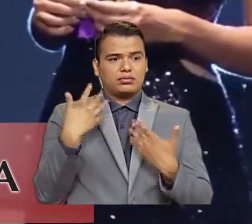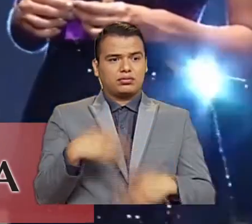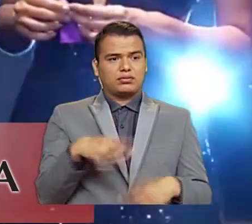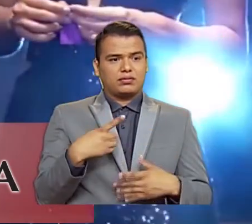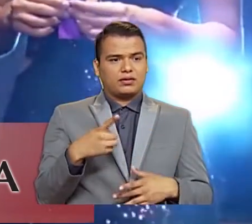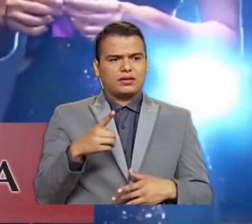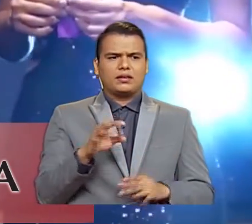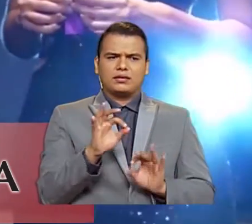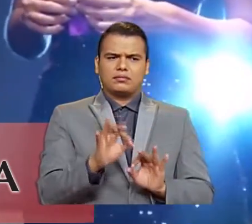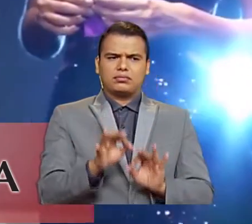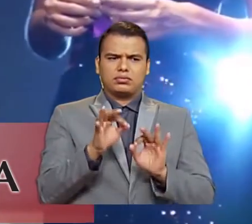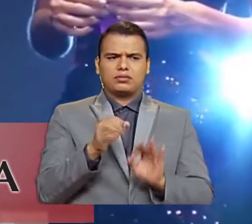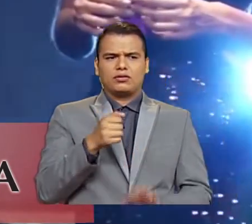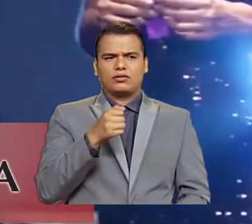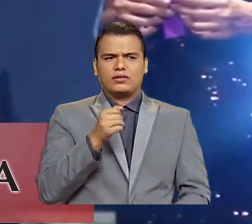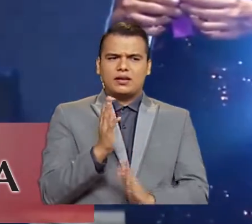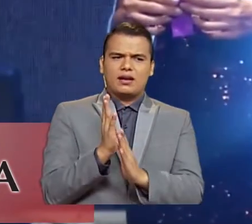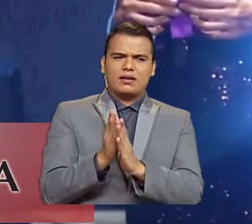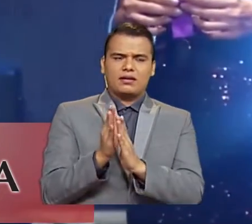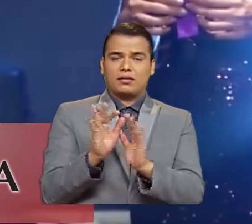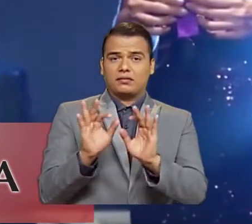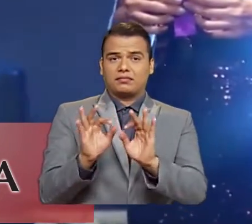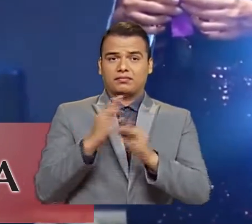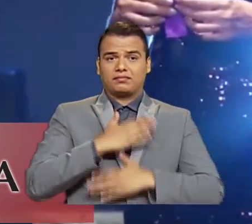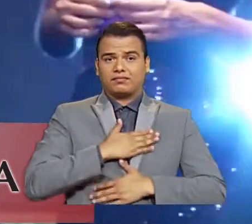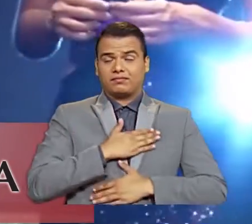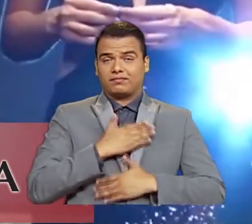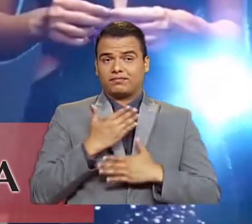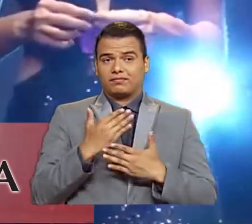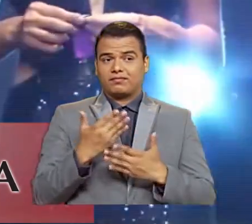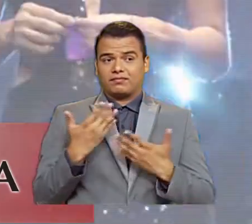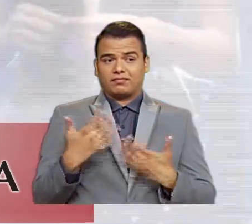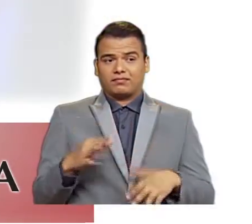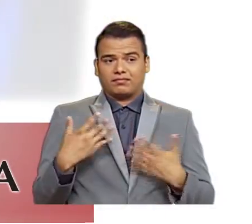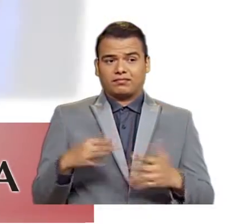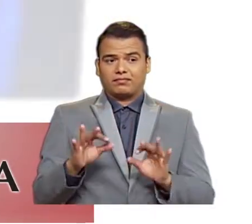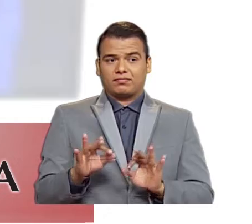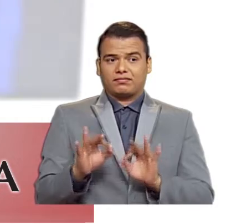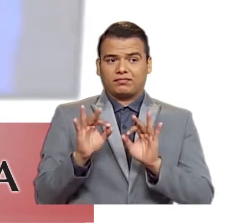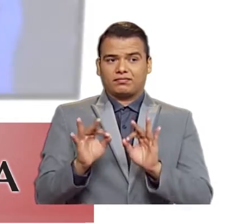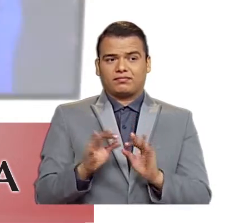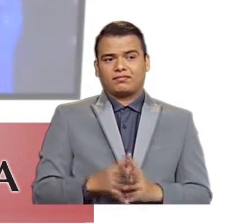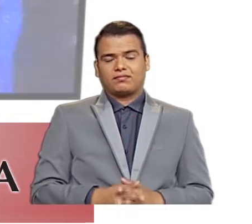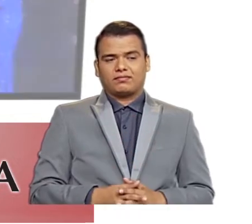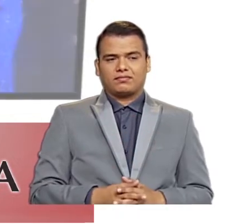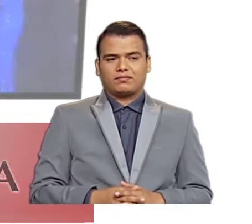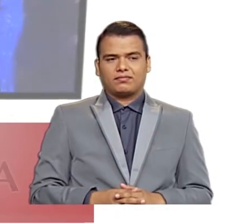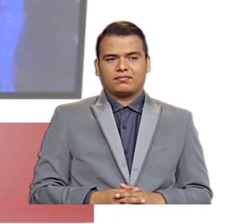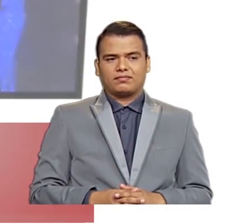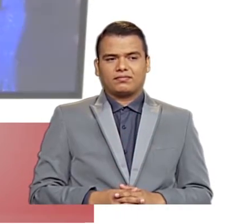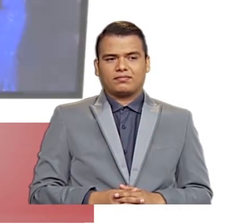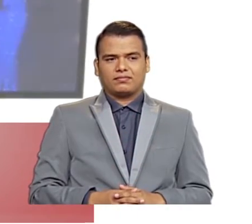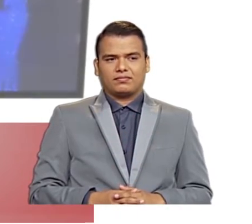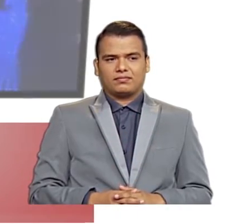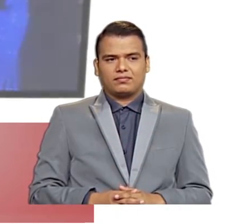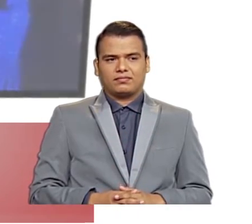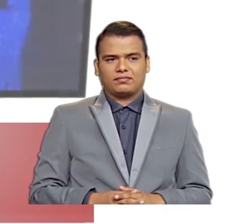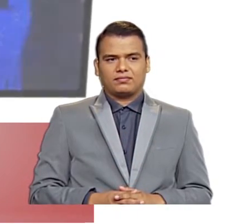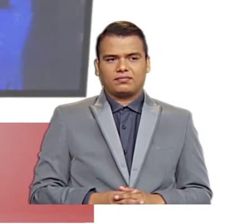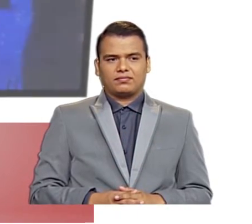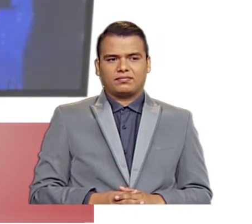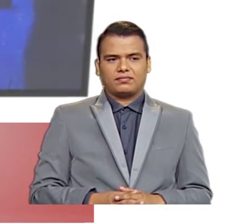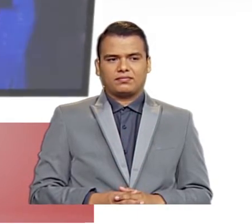presentadora regional de noticias. Para ella, nuestras felicitaciones. Es un honor contar con su trabajo en nuestro equipo de